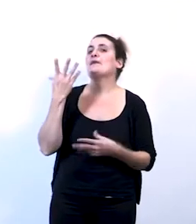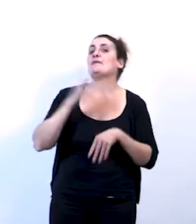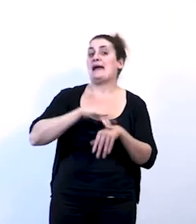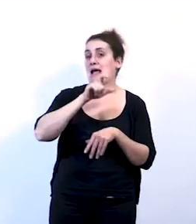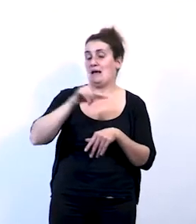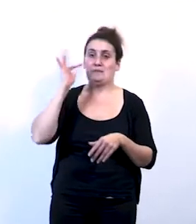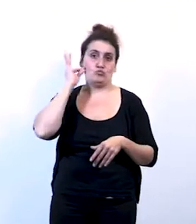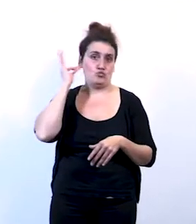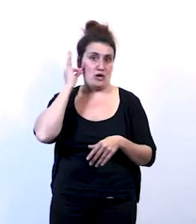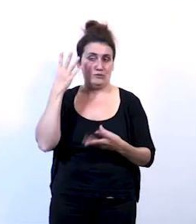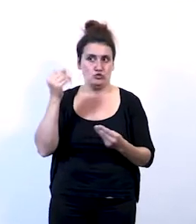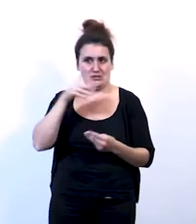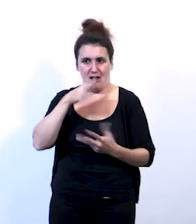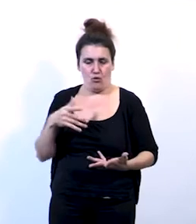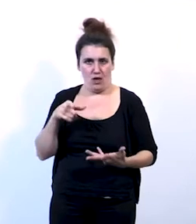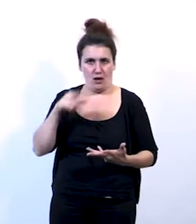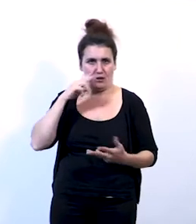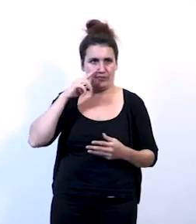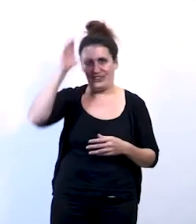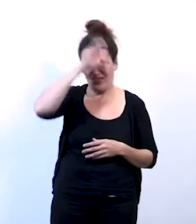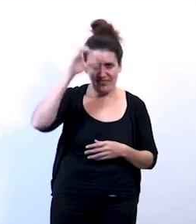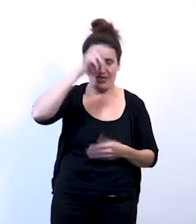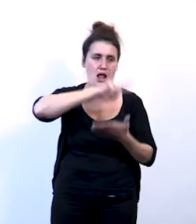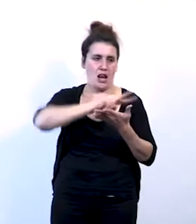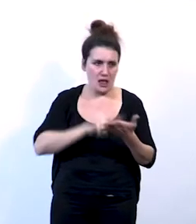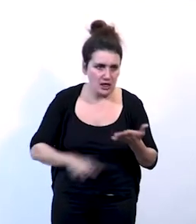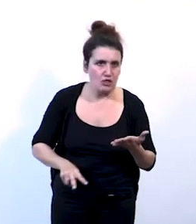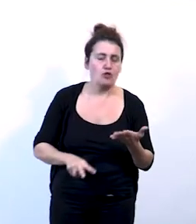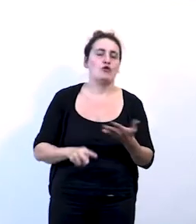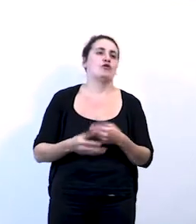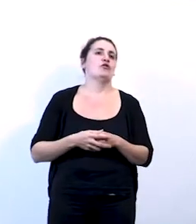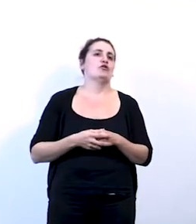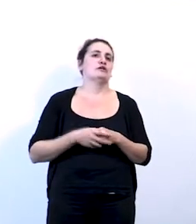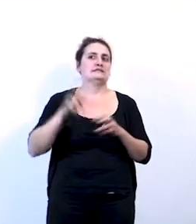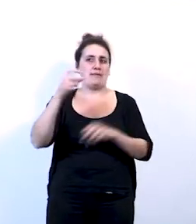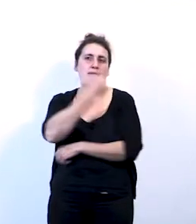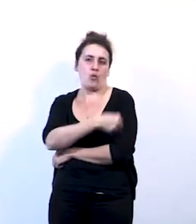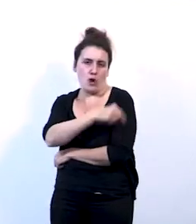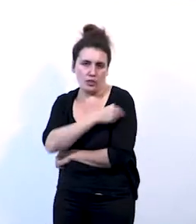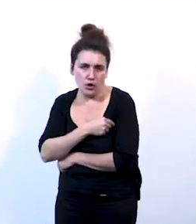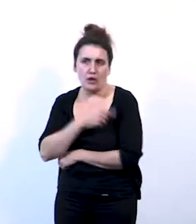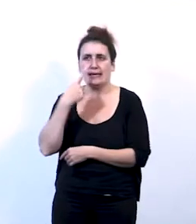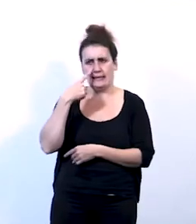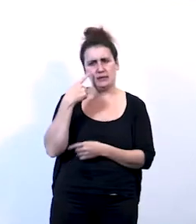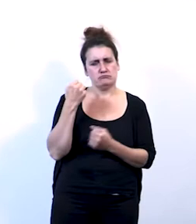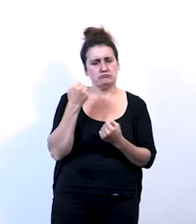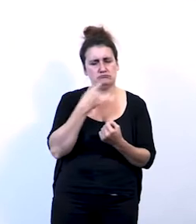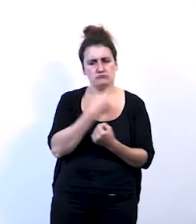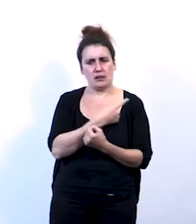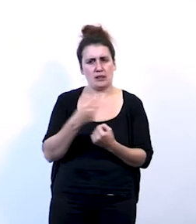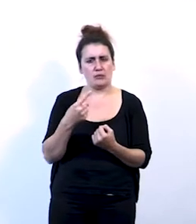estamos, pues con la ciencia, que hemos leído, que estamos a favor de esa vacunación y que sostenemos que la vacunación o